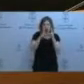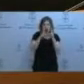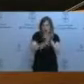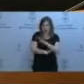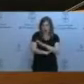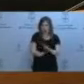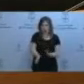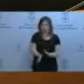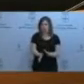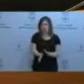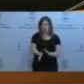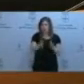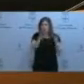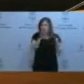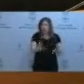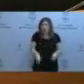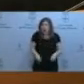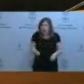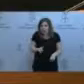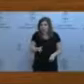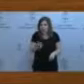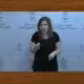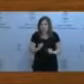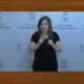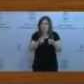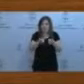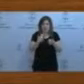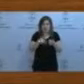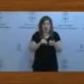no acepte usted que hay que empezar de